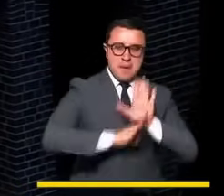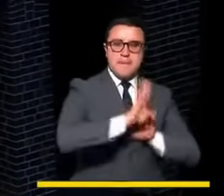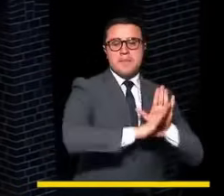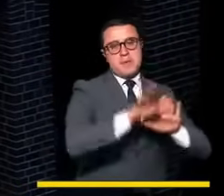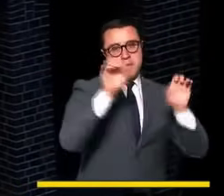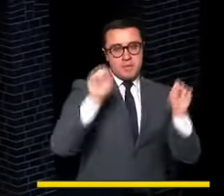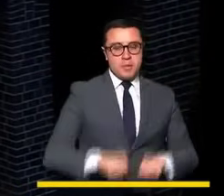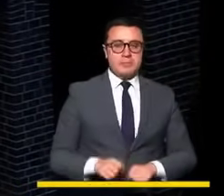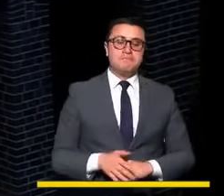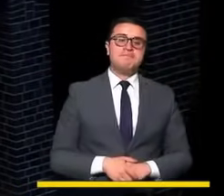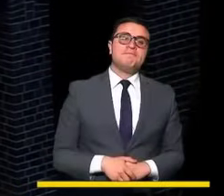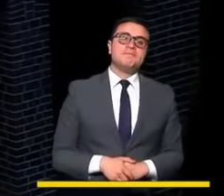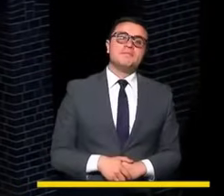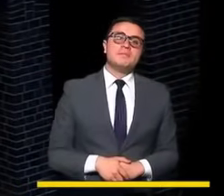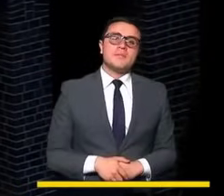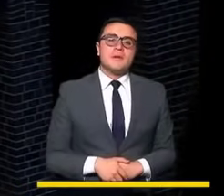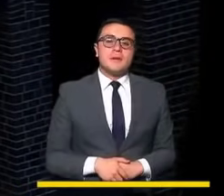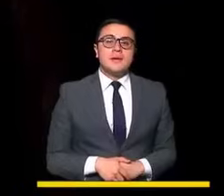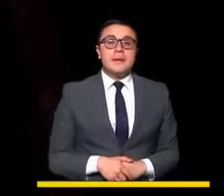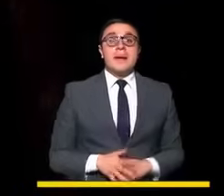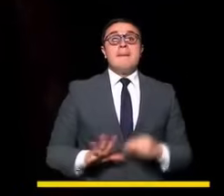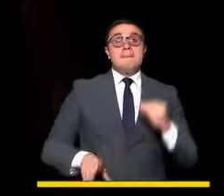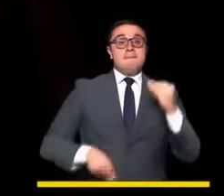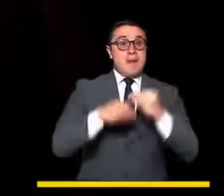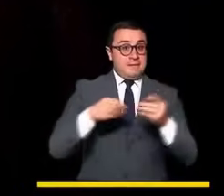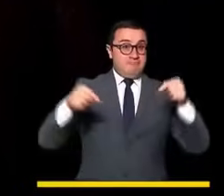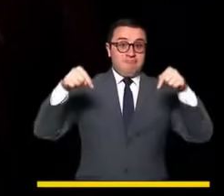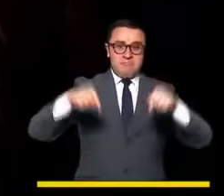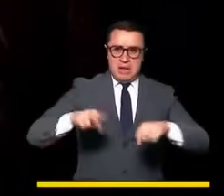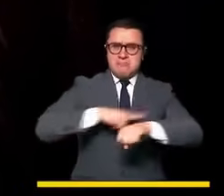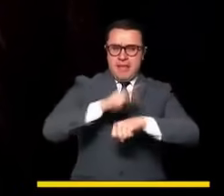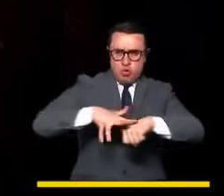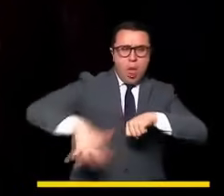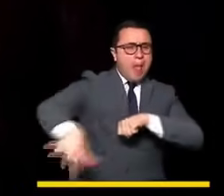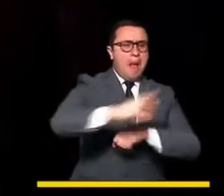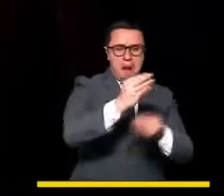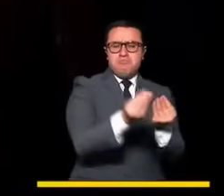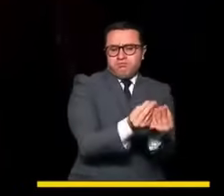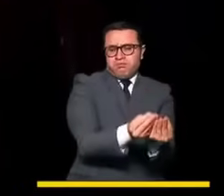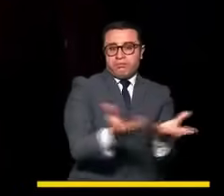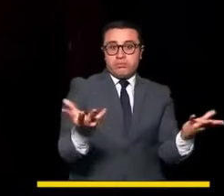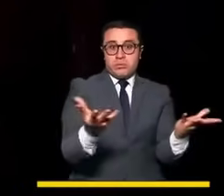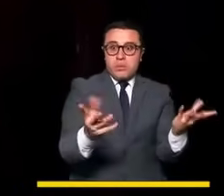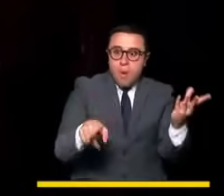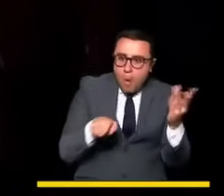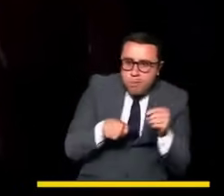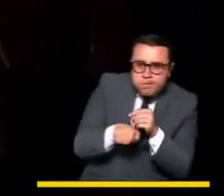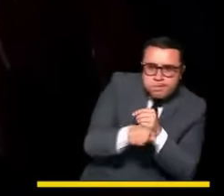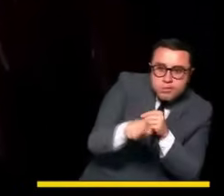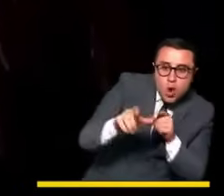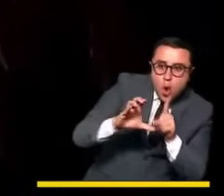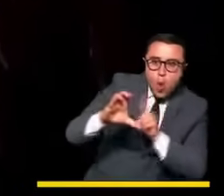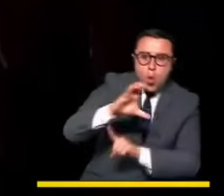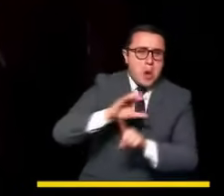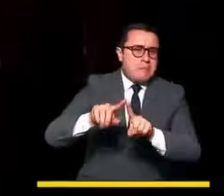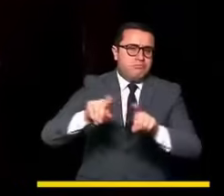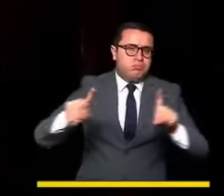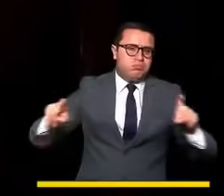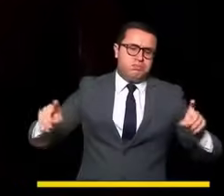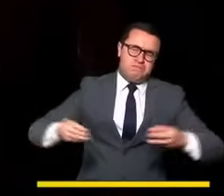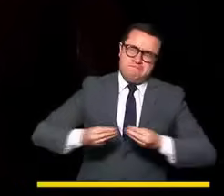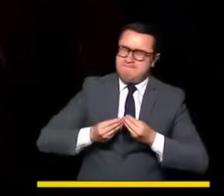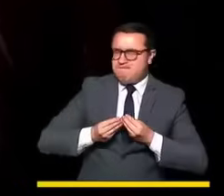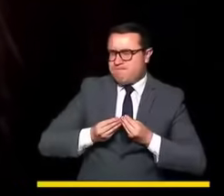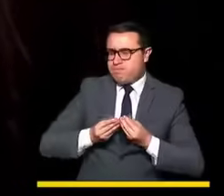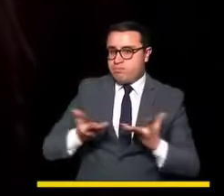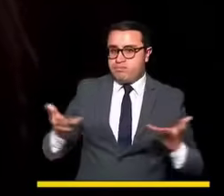Y también tenemos la diversidad cultural. Y aquí pensaría que el